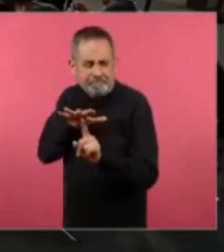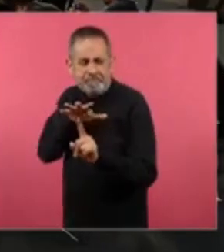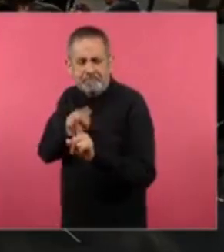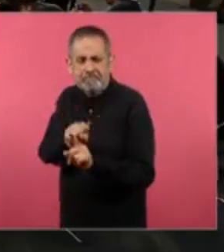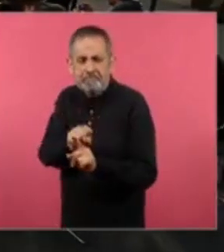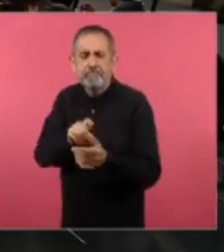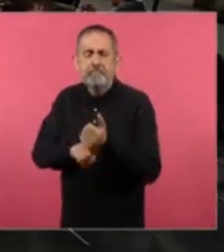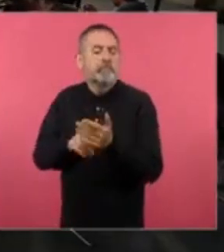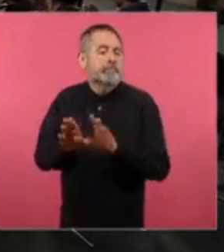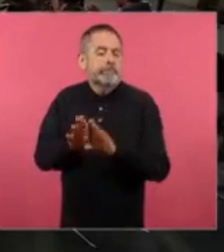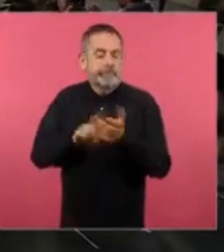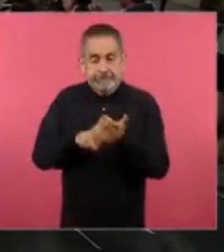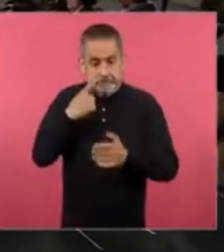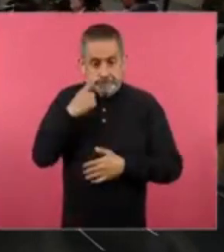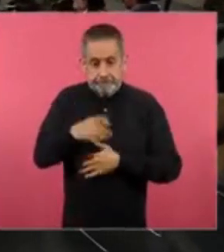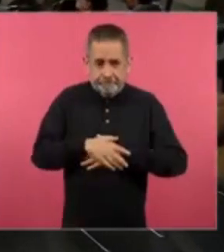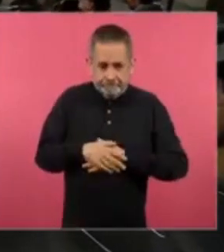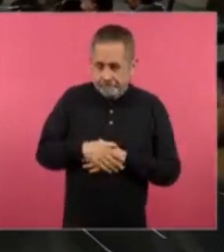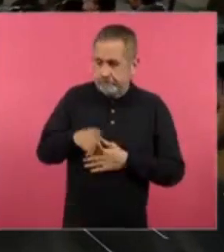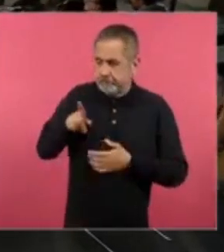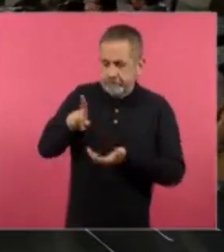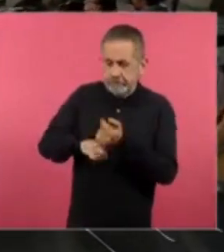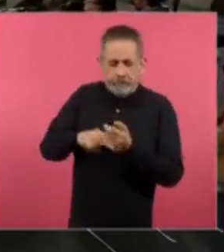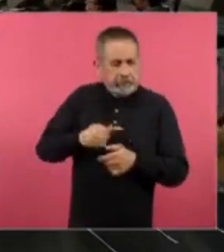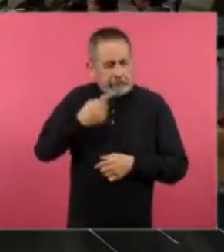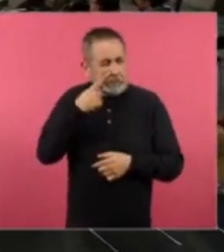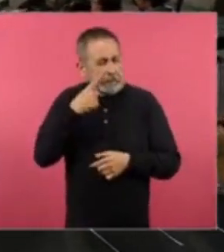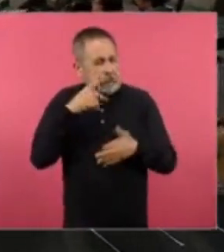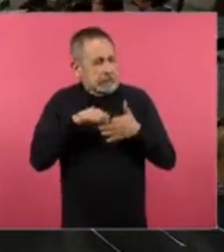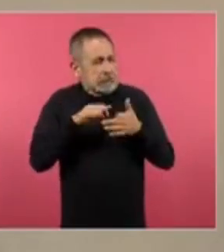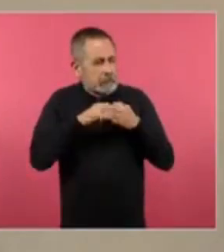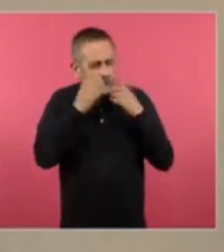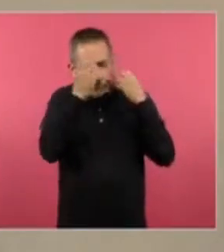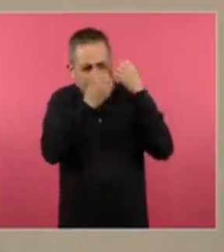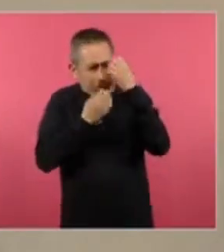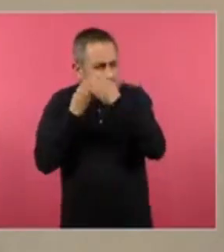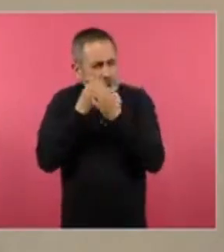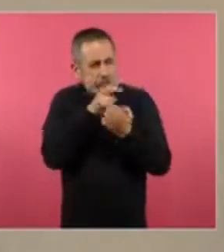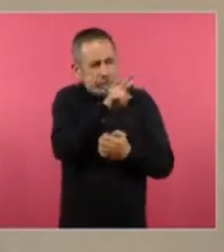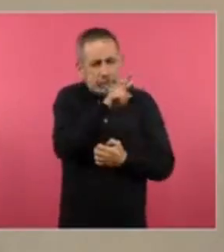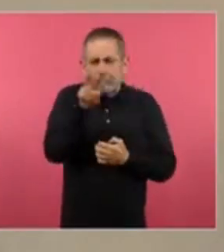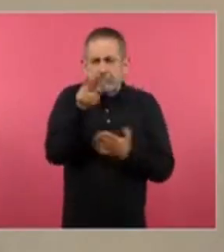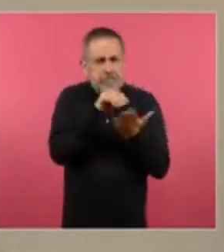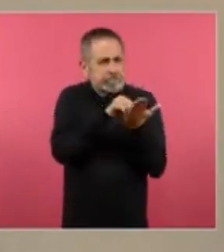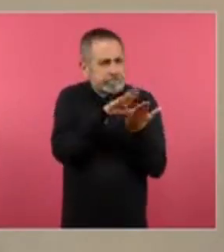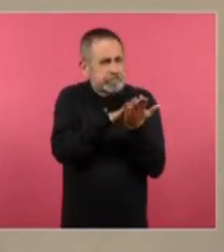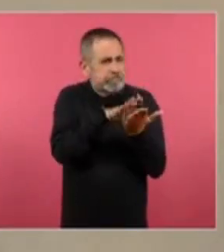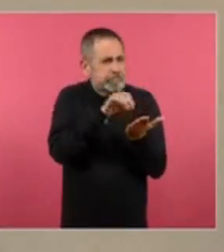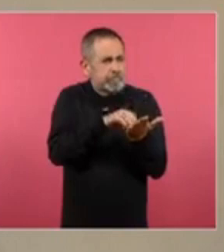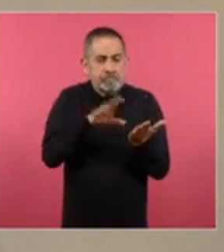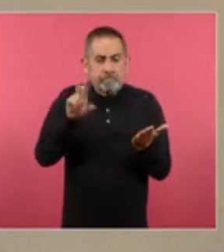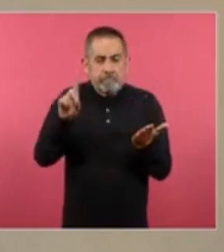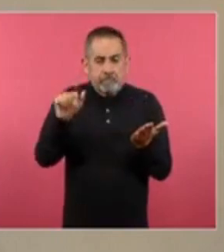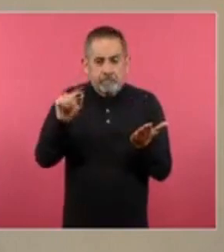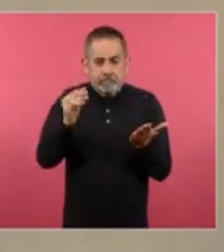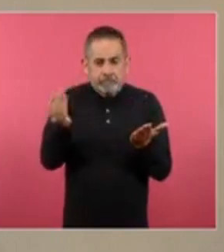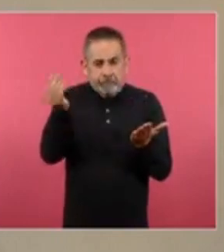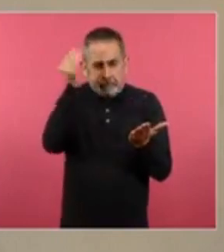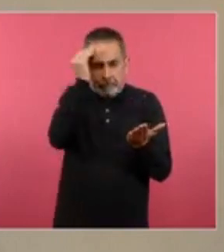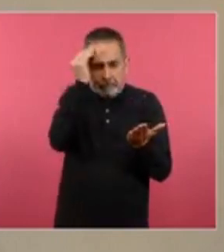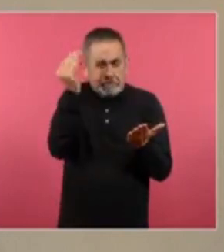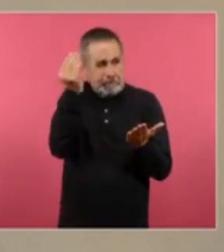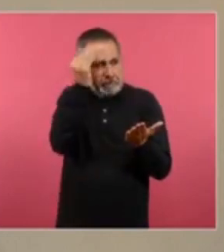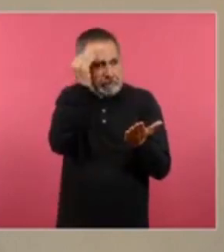estas habilidades, por ejemplo, con la observación sistemática, el registro, la organización de datos, la generación de